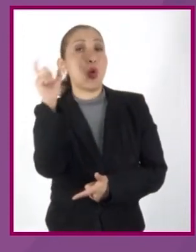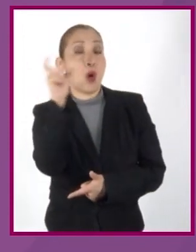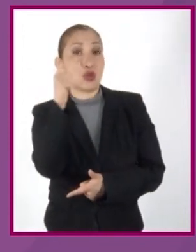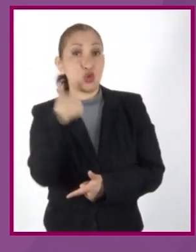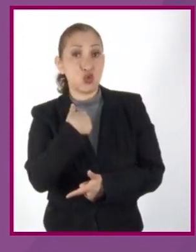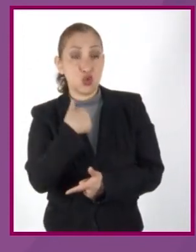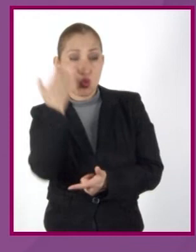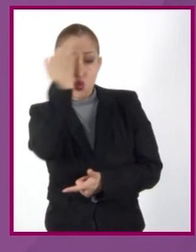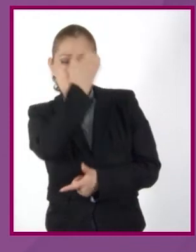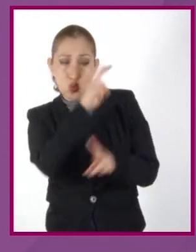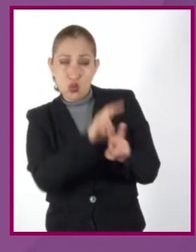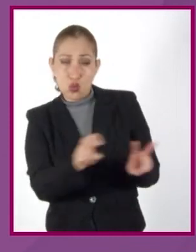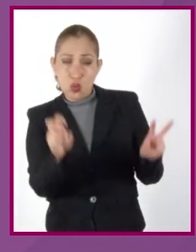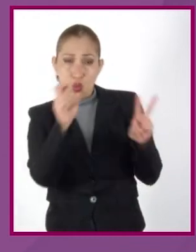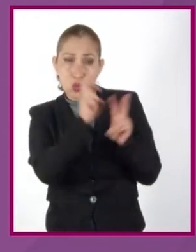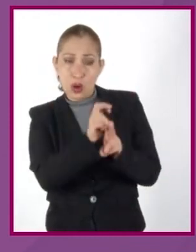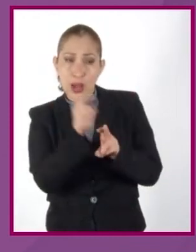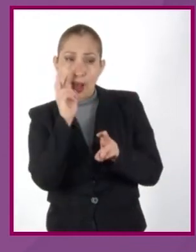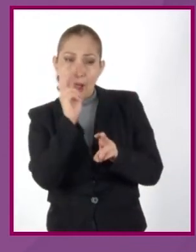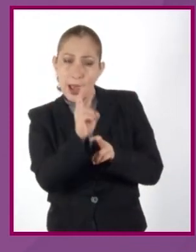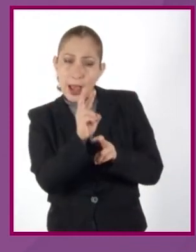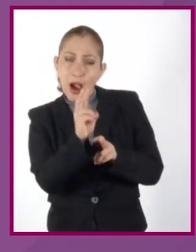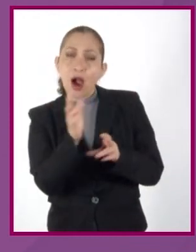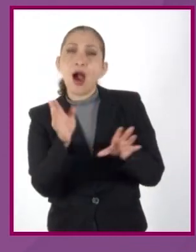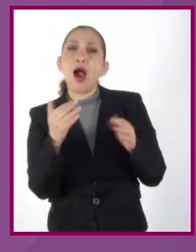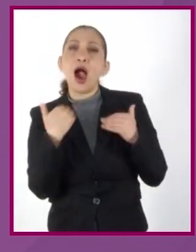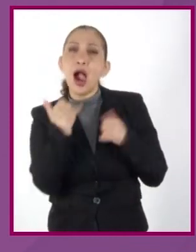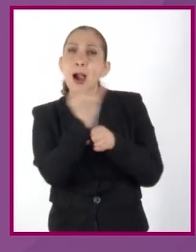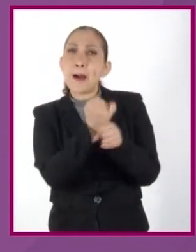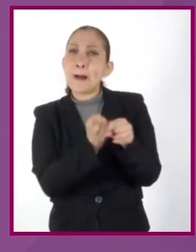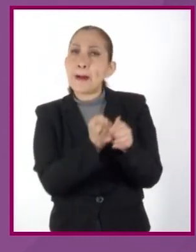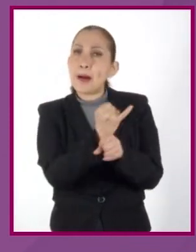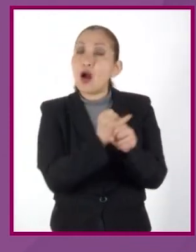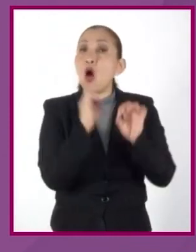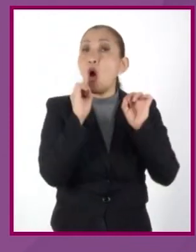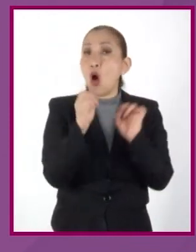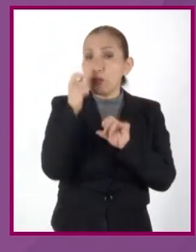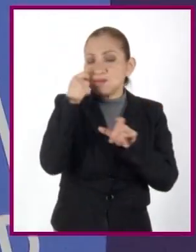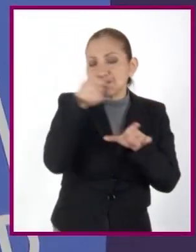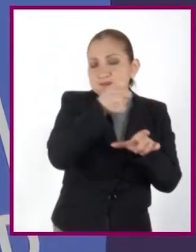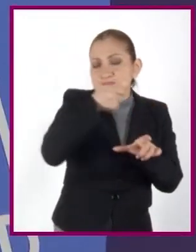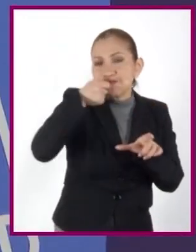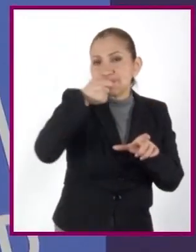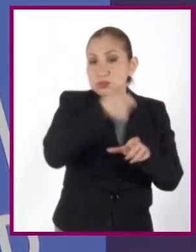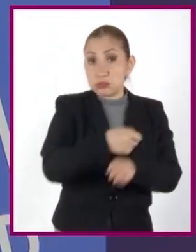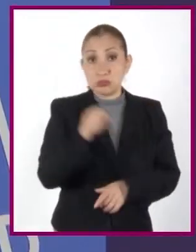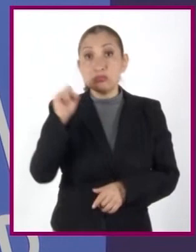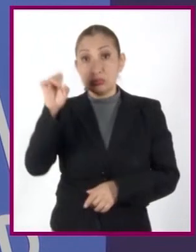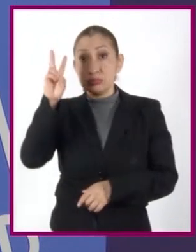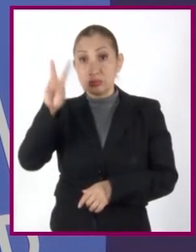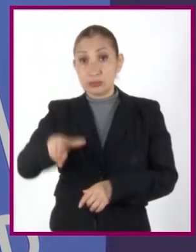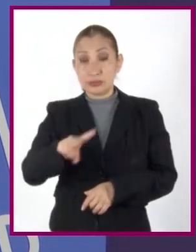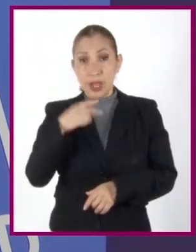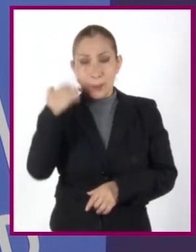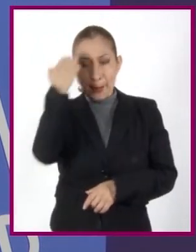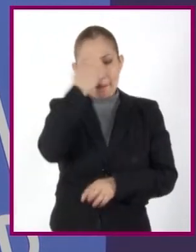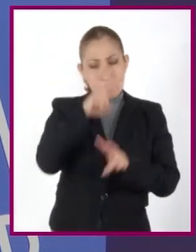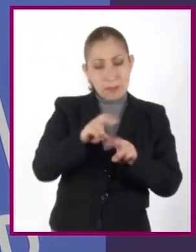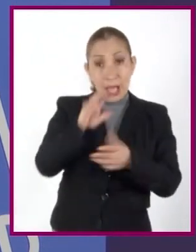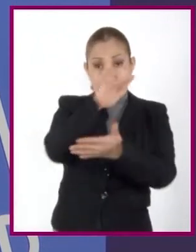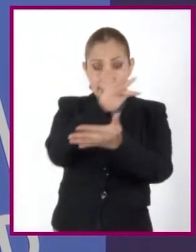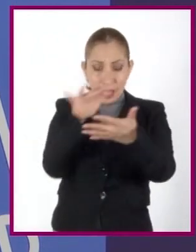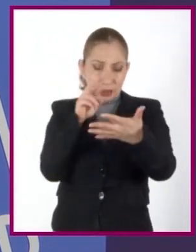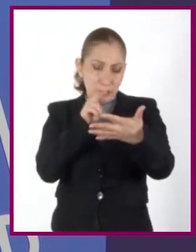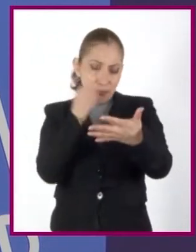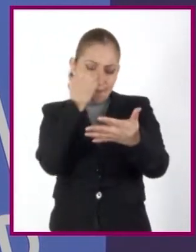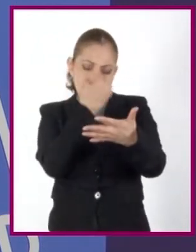realizar nuestro análisis, estamos siendo de alguna manera investigadores o detectives. Es cierto, al analizar cualquier texto, lo